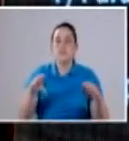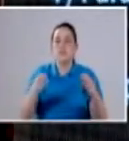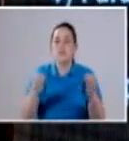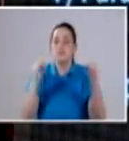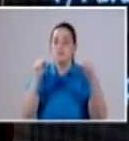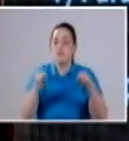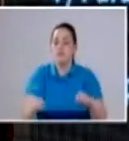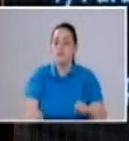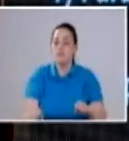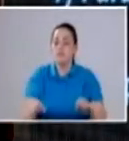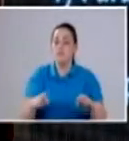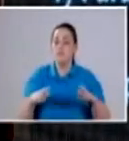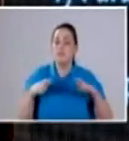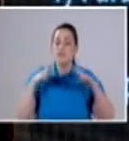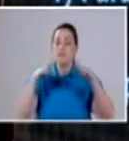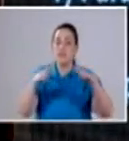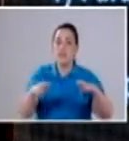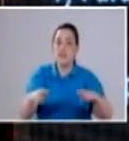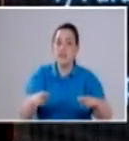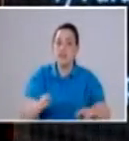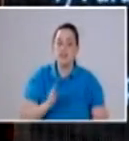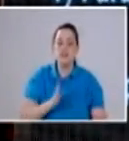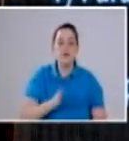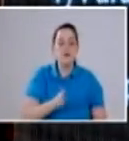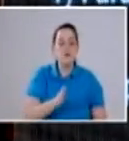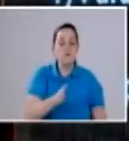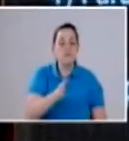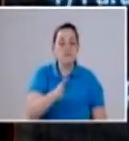puedo regalar un chucho si yo los abomino?